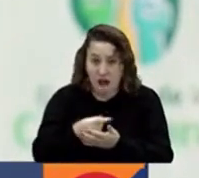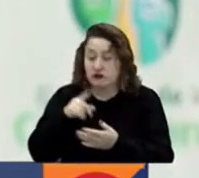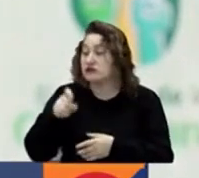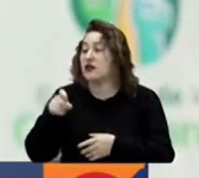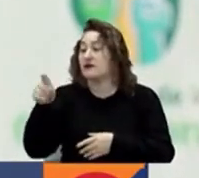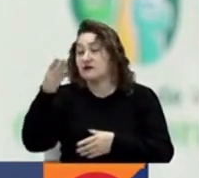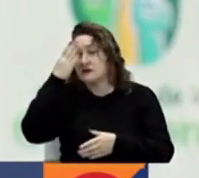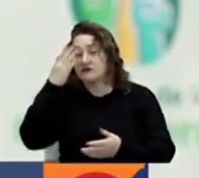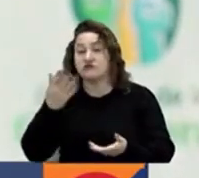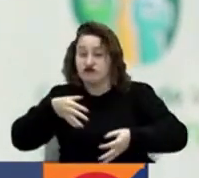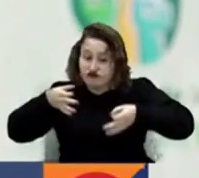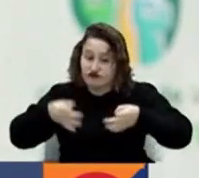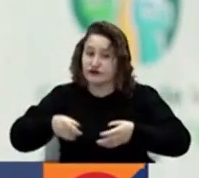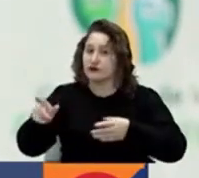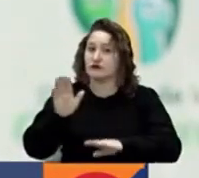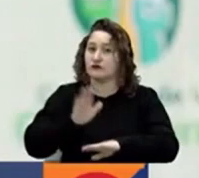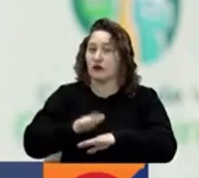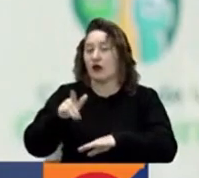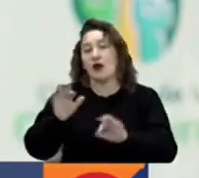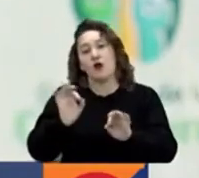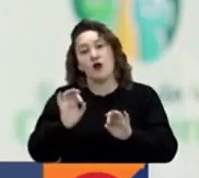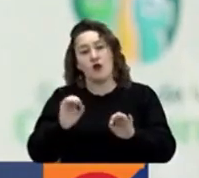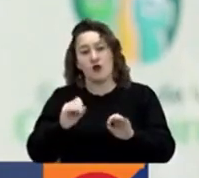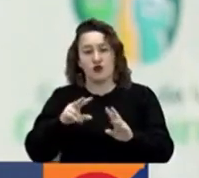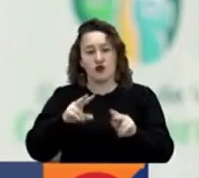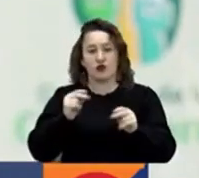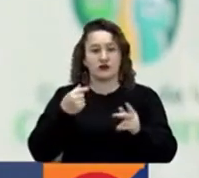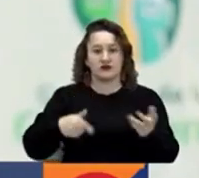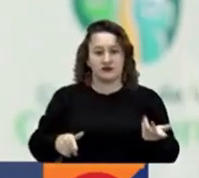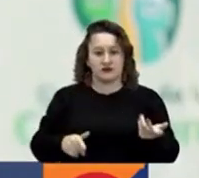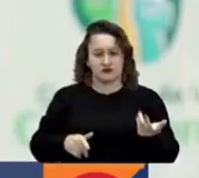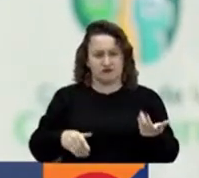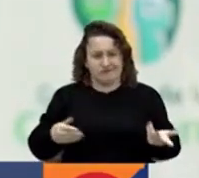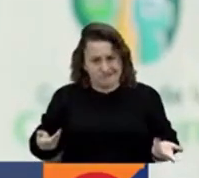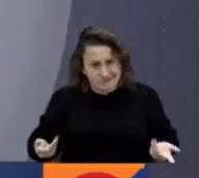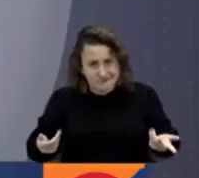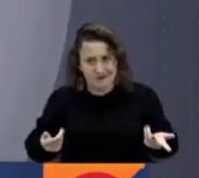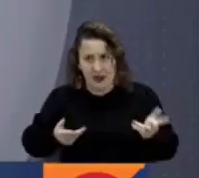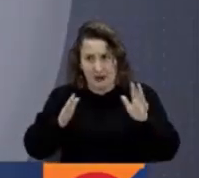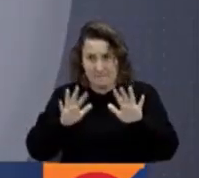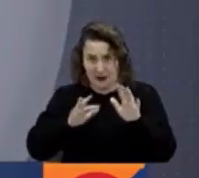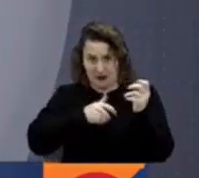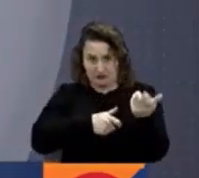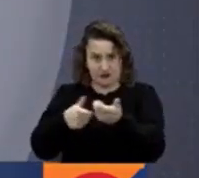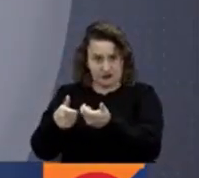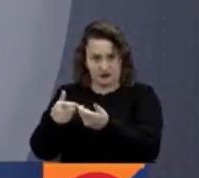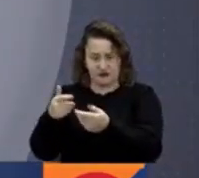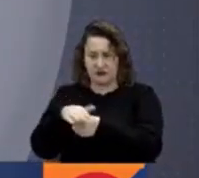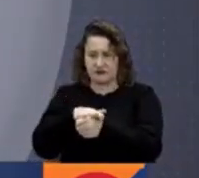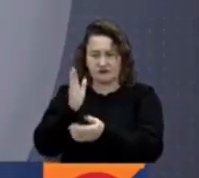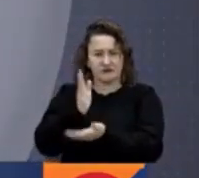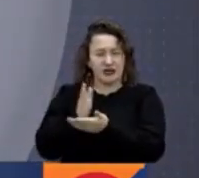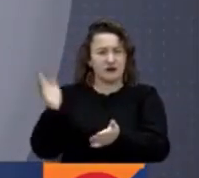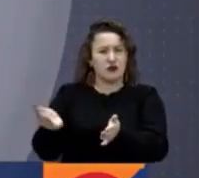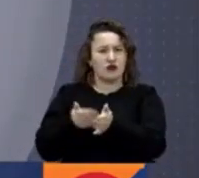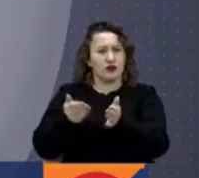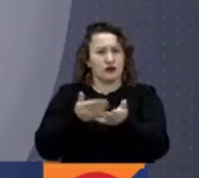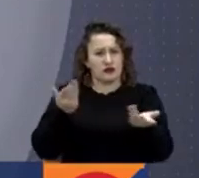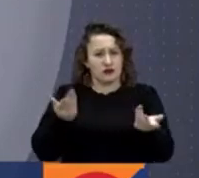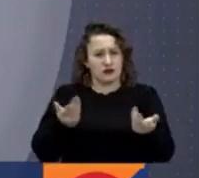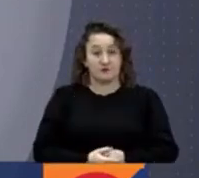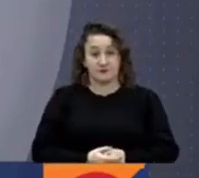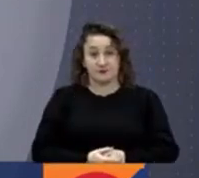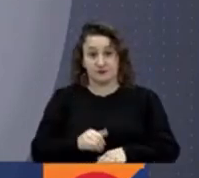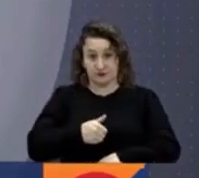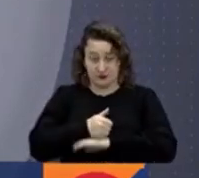estos hechos, porque no puede haber una tregua en medio de este tipo de situaciones. Por el momento, las autoridades no dieron detalles